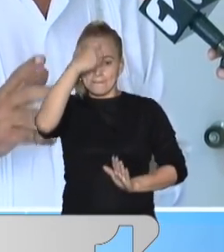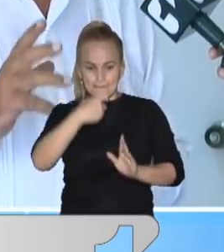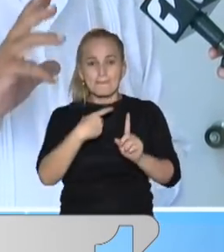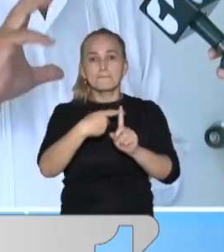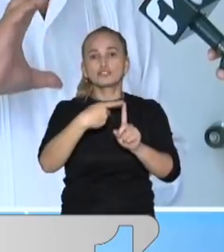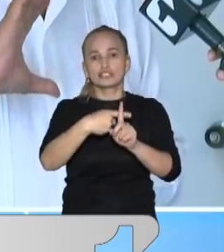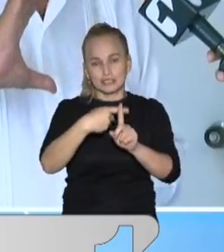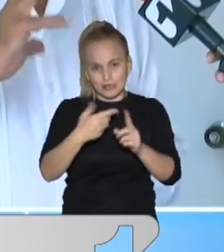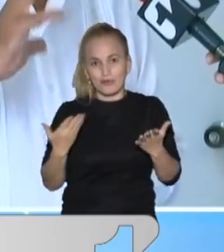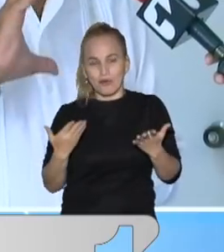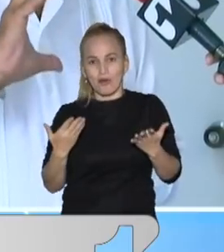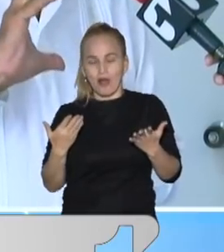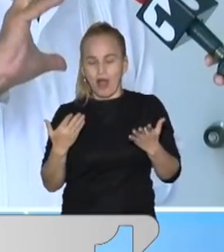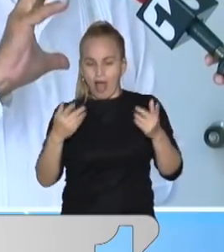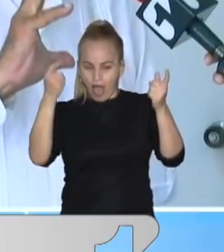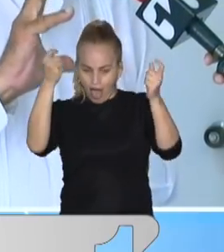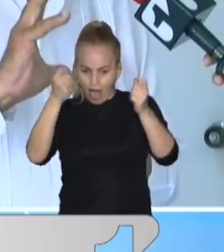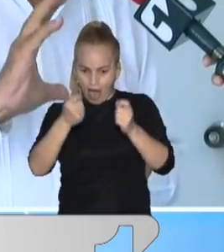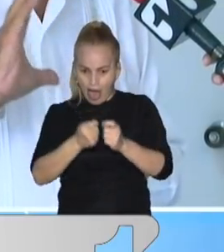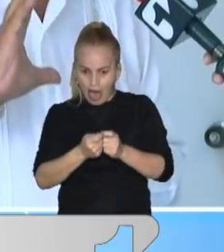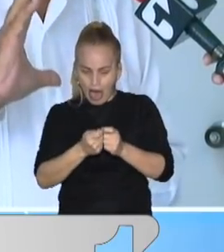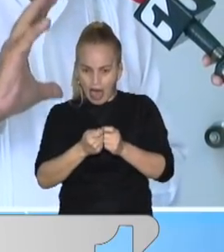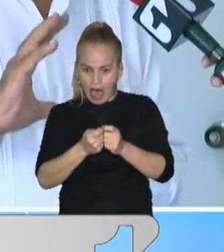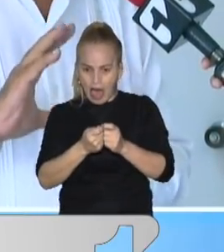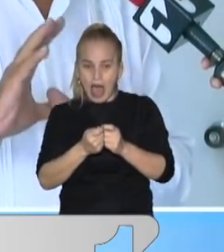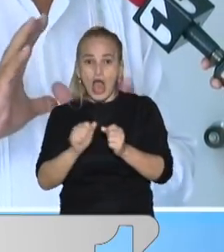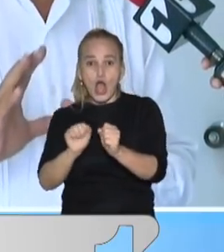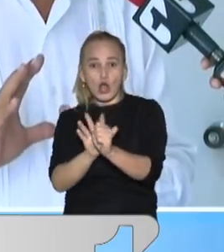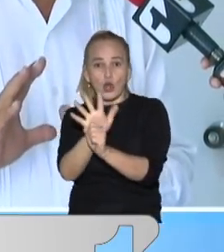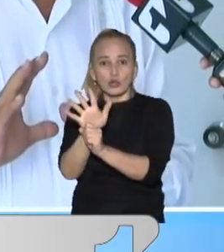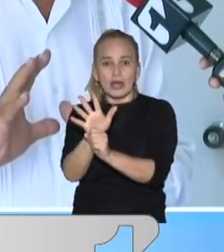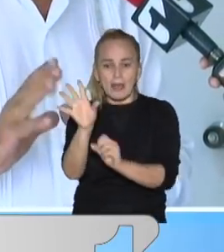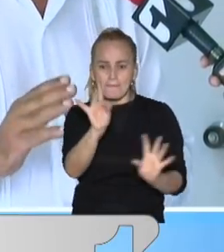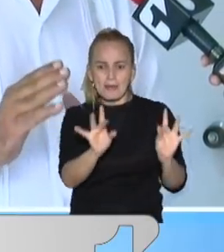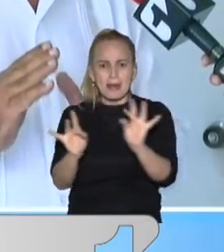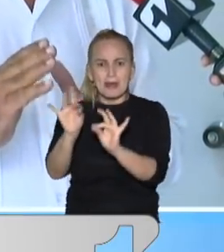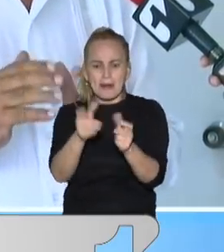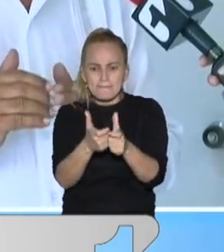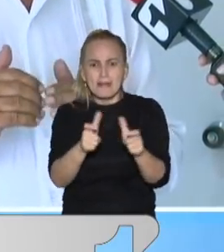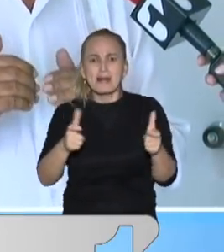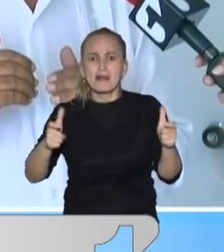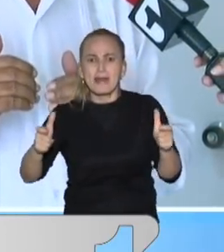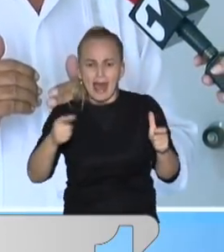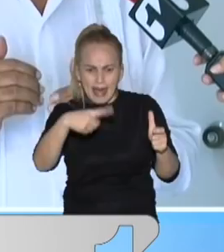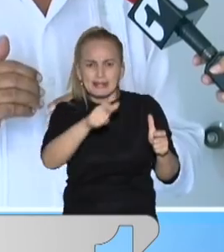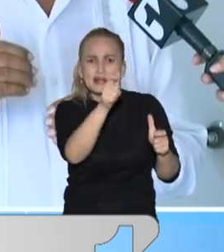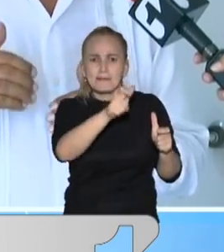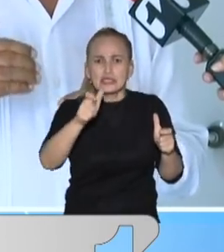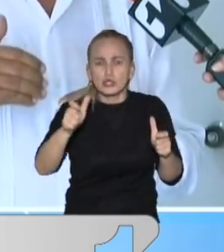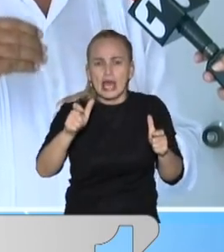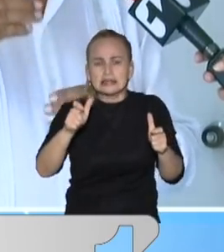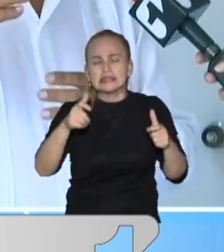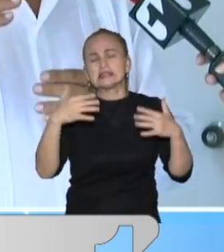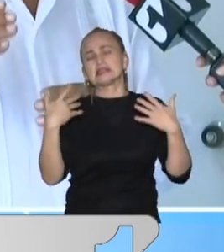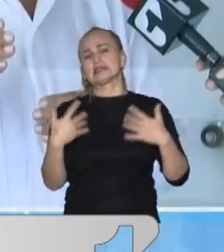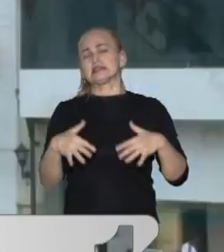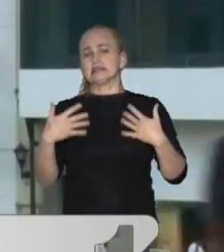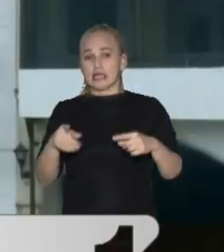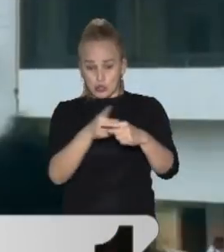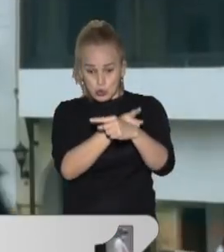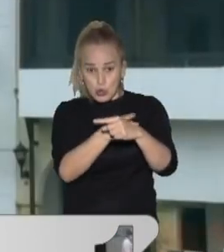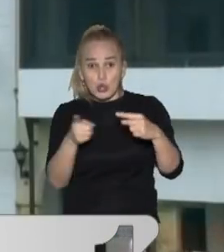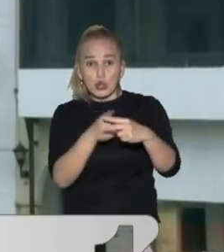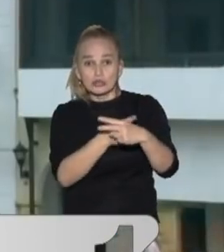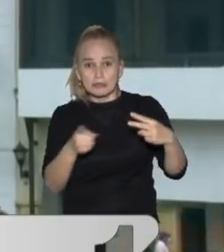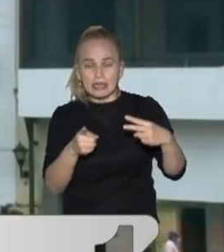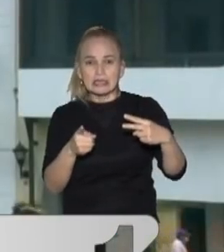contagios, lo que indica que hay una alta difusión de la enfermedad dentro de la población, hecho que se va a incrementar en estas próximas dos